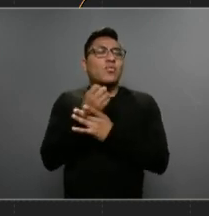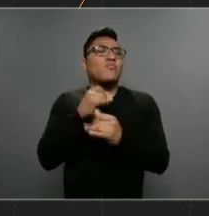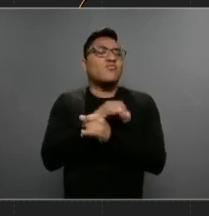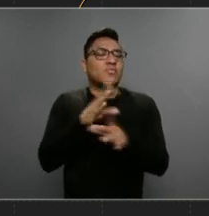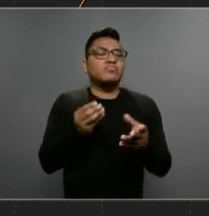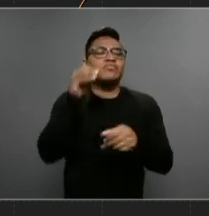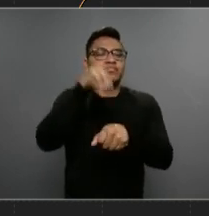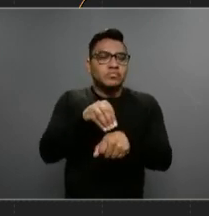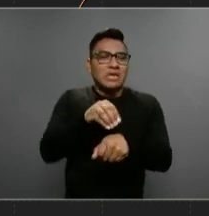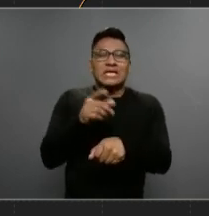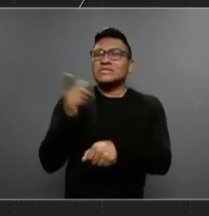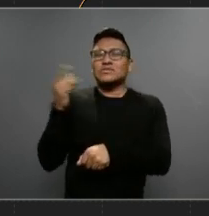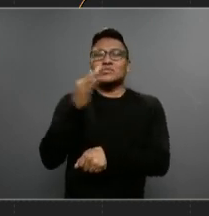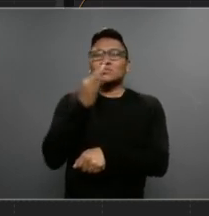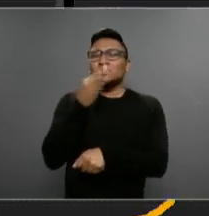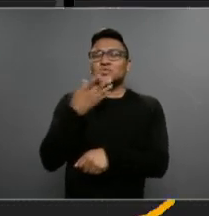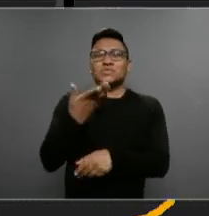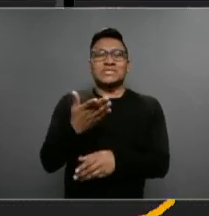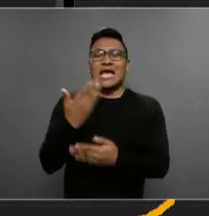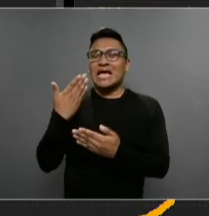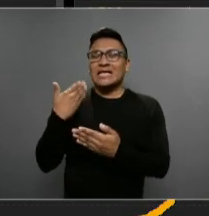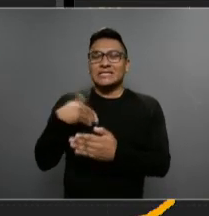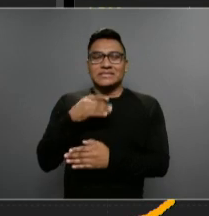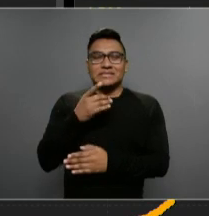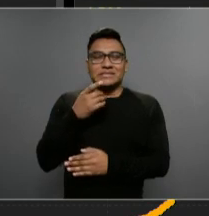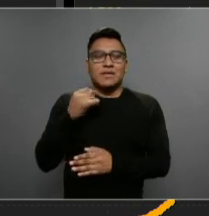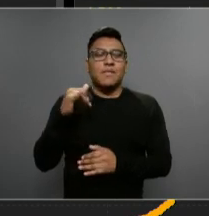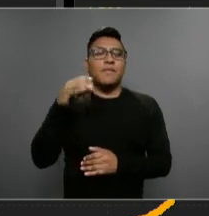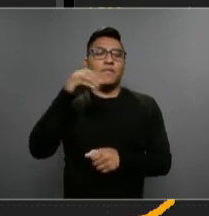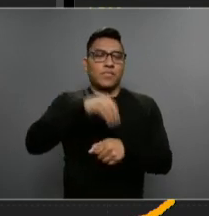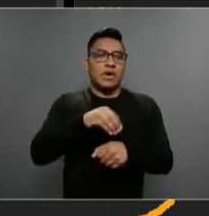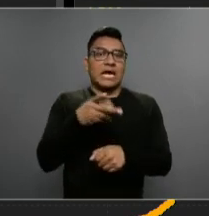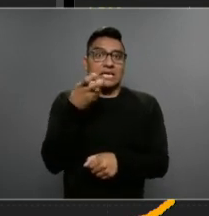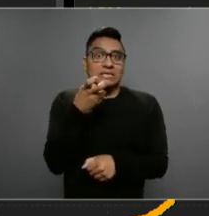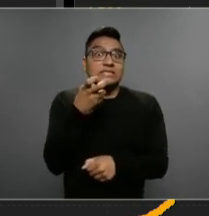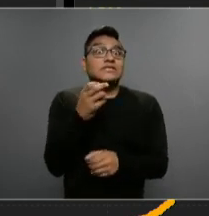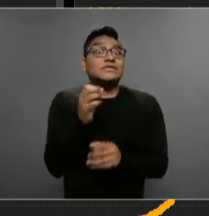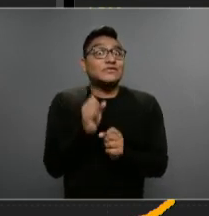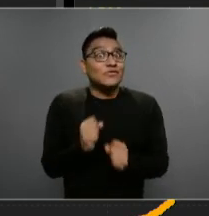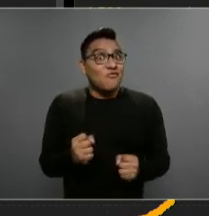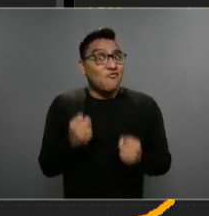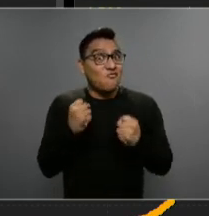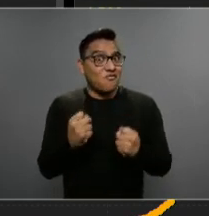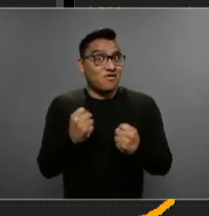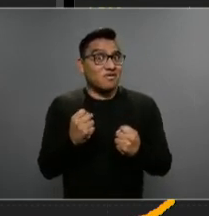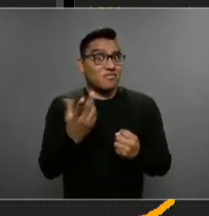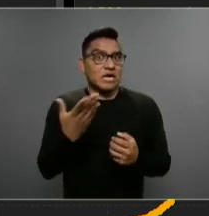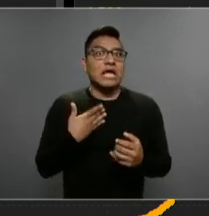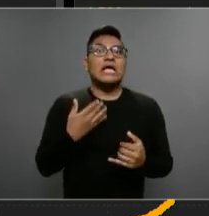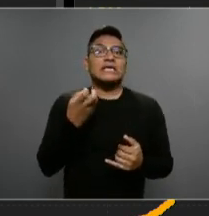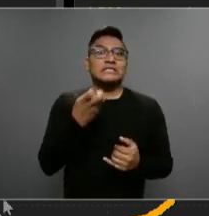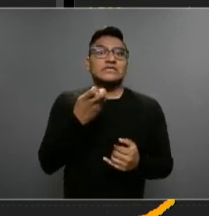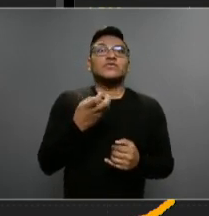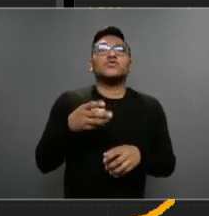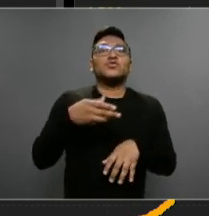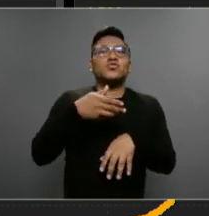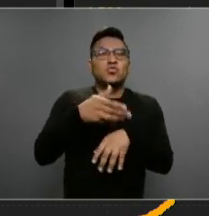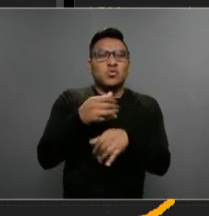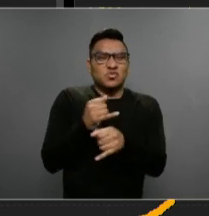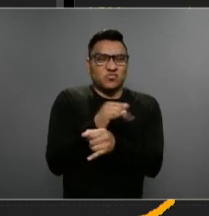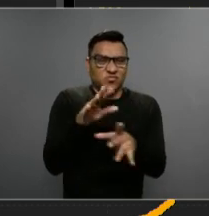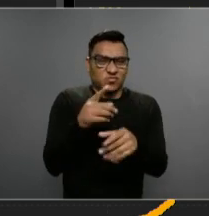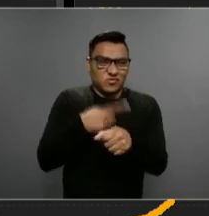de unos minutos apenas antes. Es muy fuerte porque se parece mucho a la de datos confirmados y